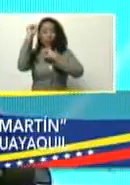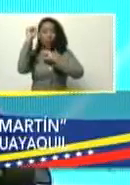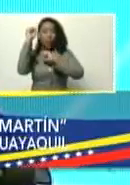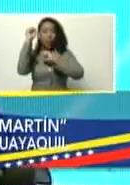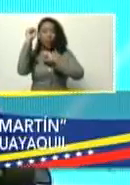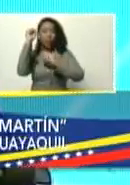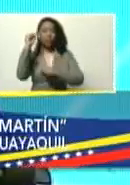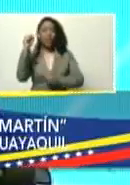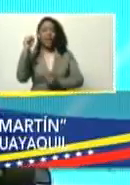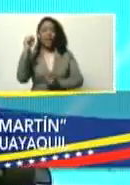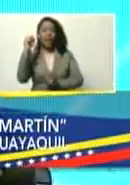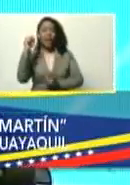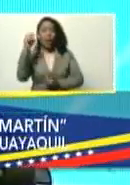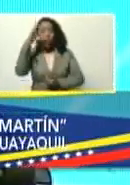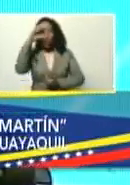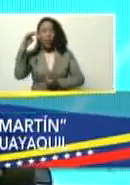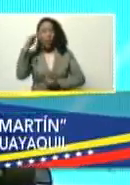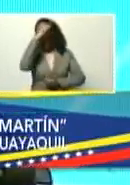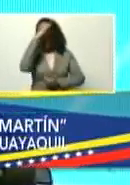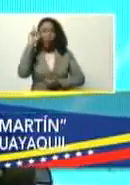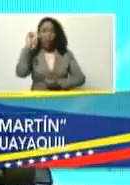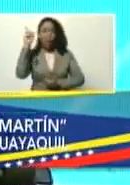en Colombia, y también